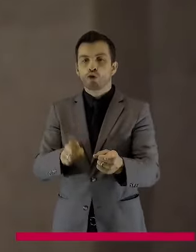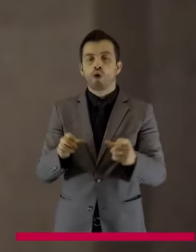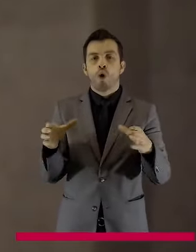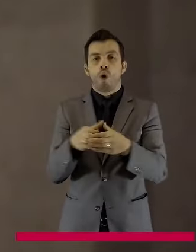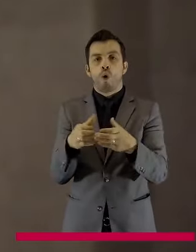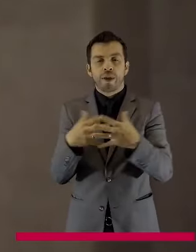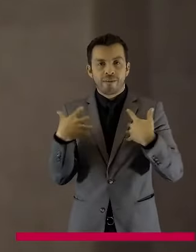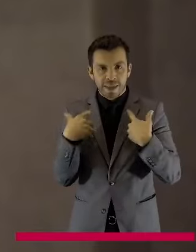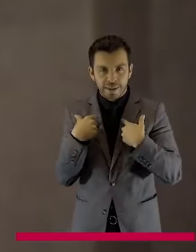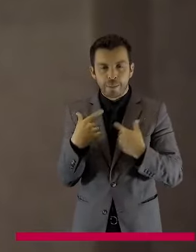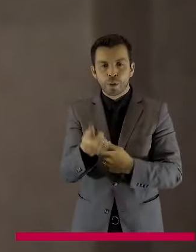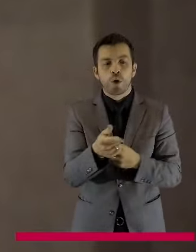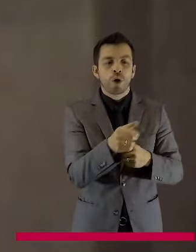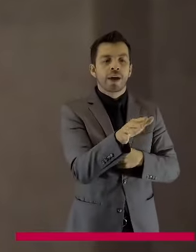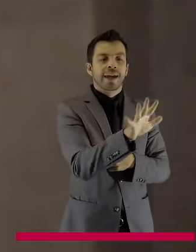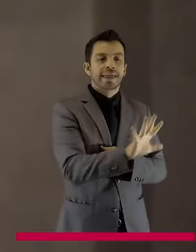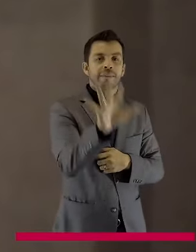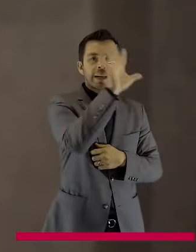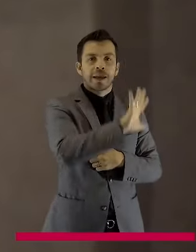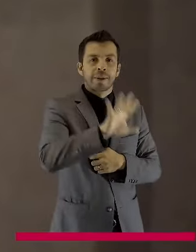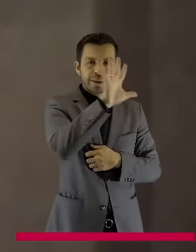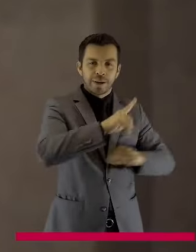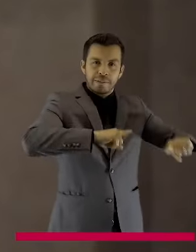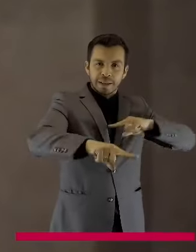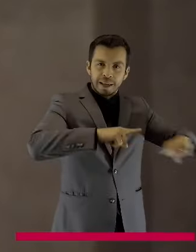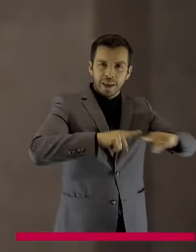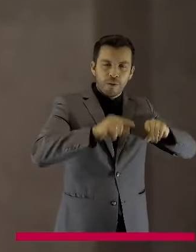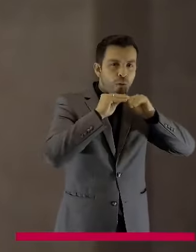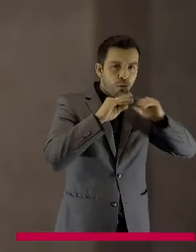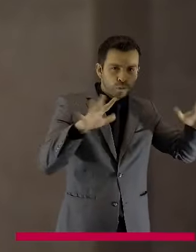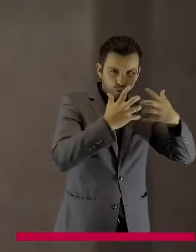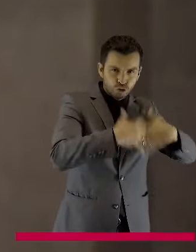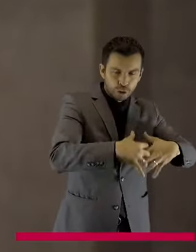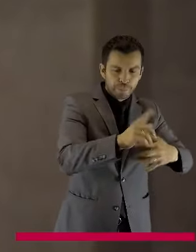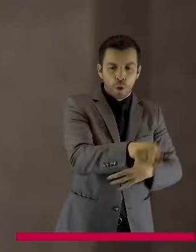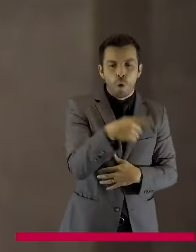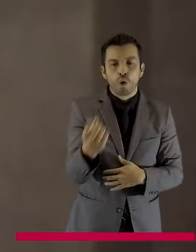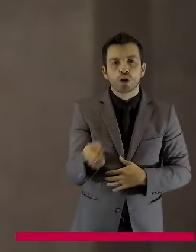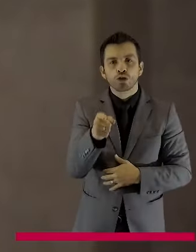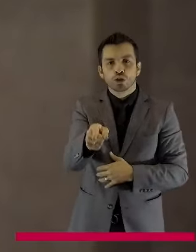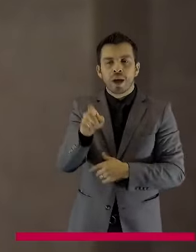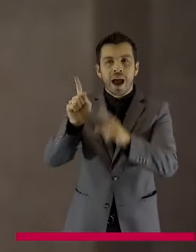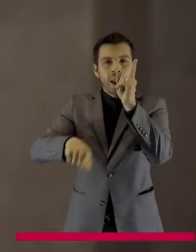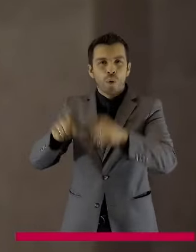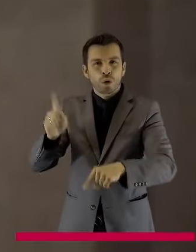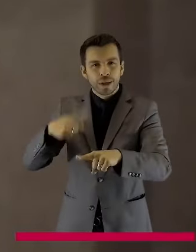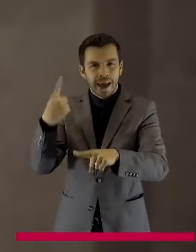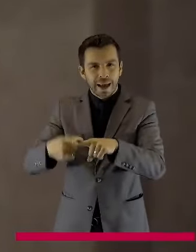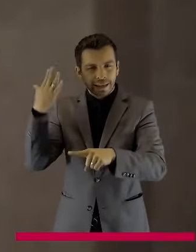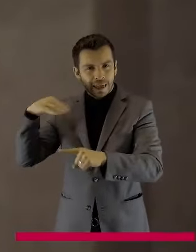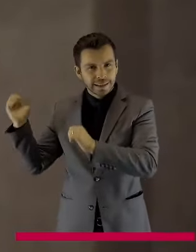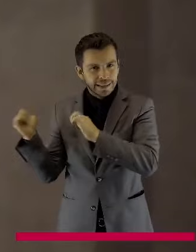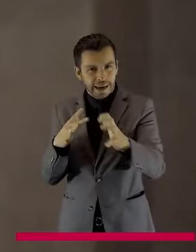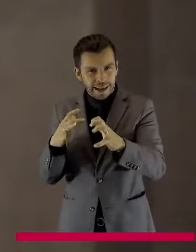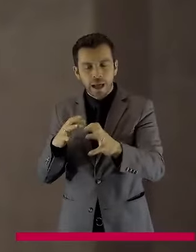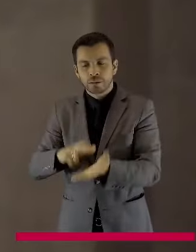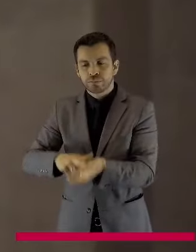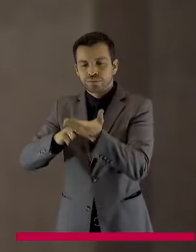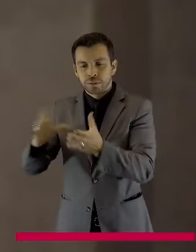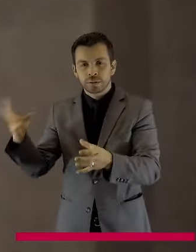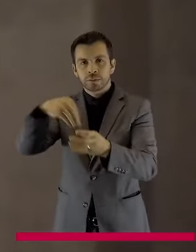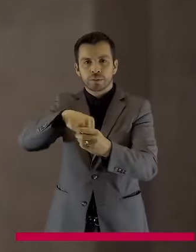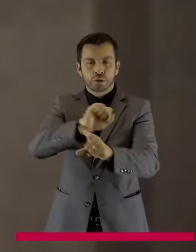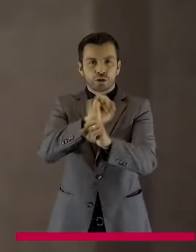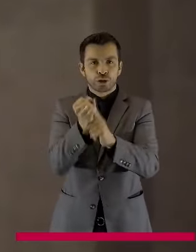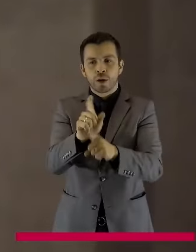el Departamento Administrativo de la Función Pública y la Agencia para la Reincorporación, así como el Instituto